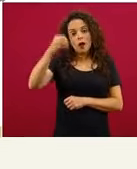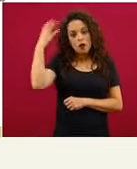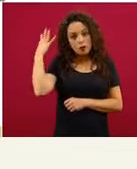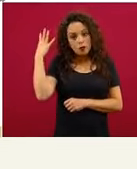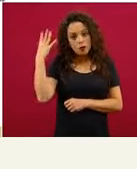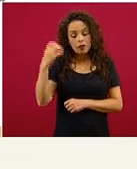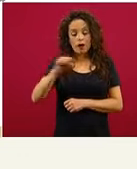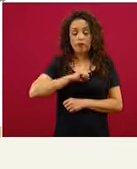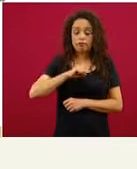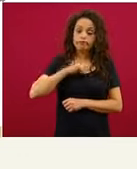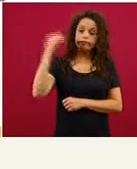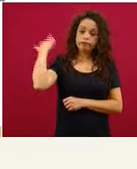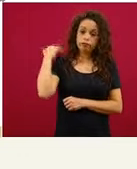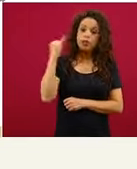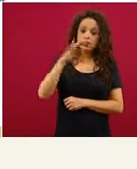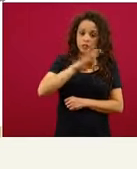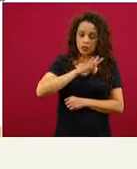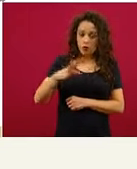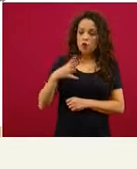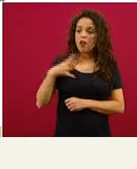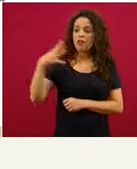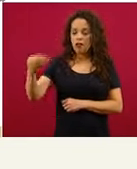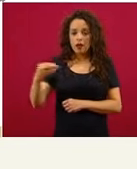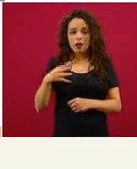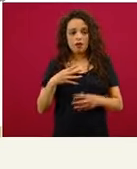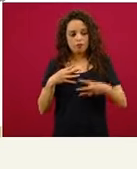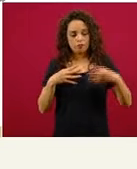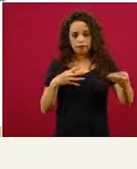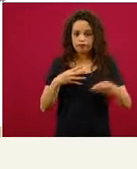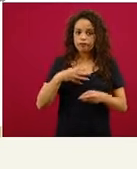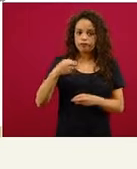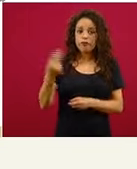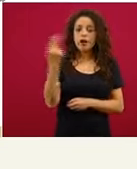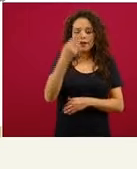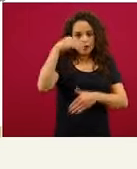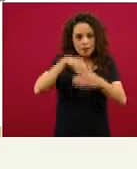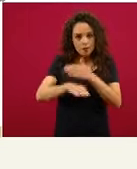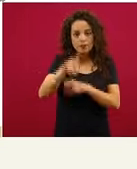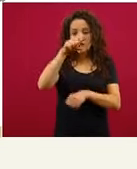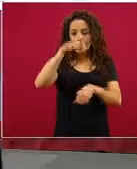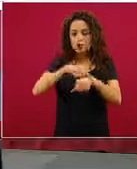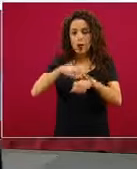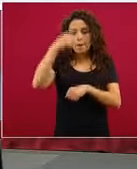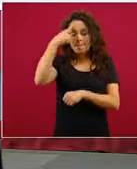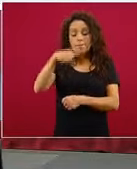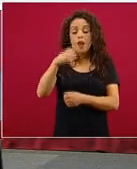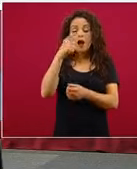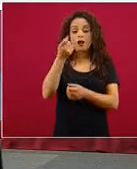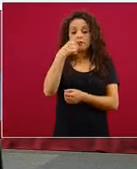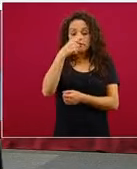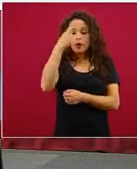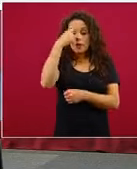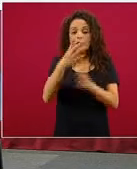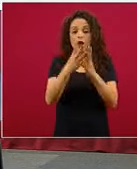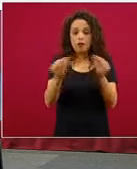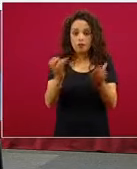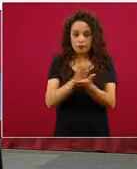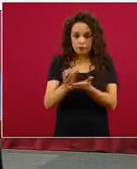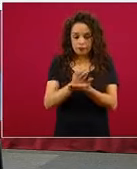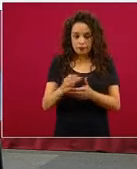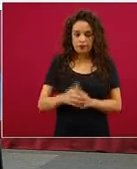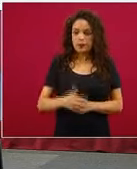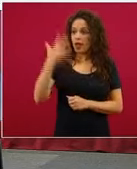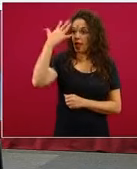pulmonar es la que se transmite, debemos diagnosticarla y tratarla. 8 de cada 10 mexicanos que